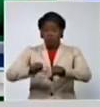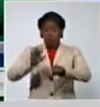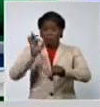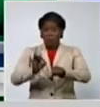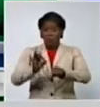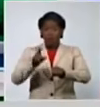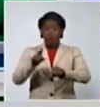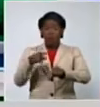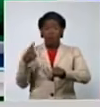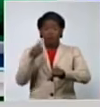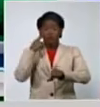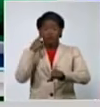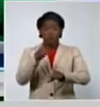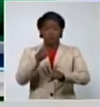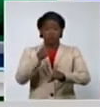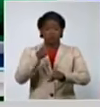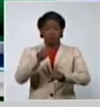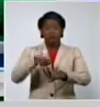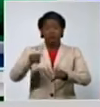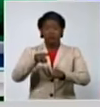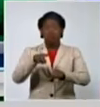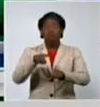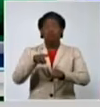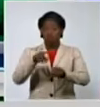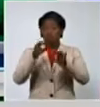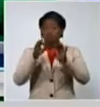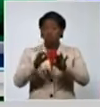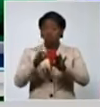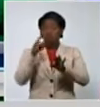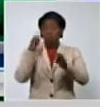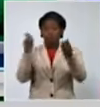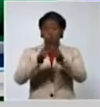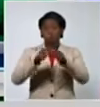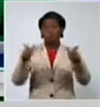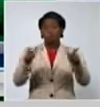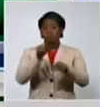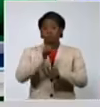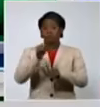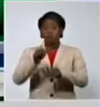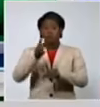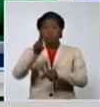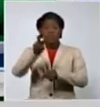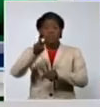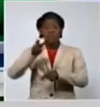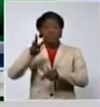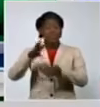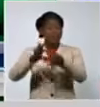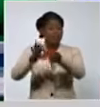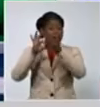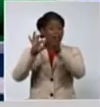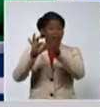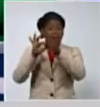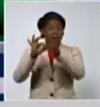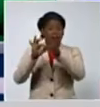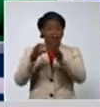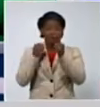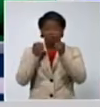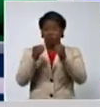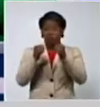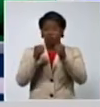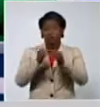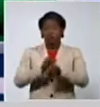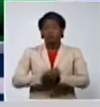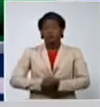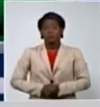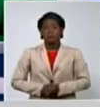comparación con el día anterior, pero de todas formas una cifra muy elevada de críticos y